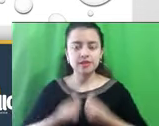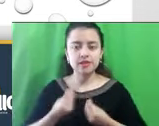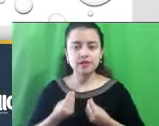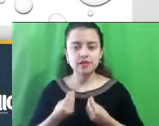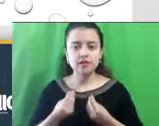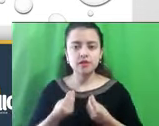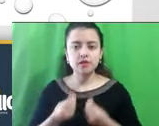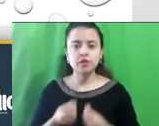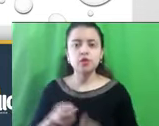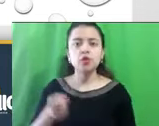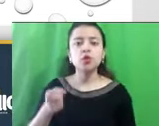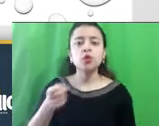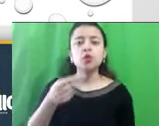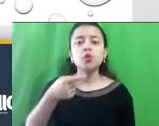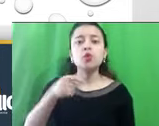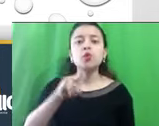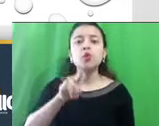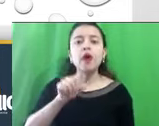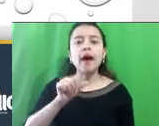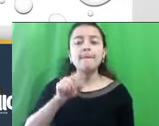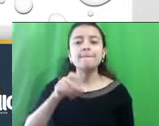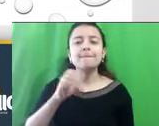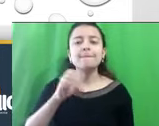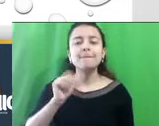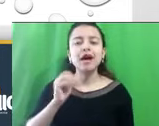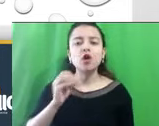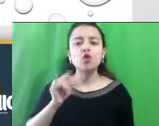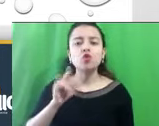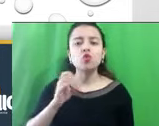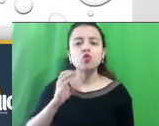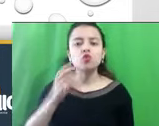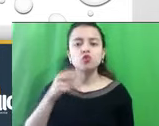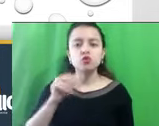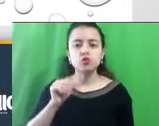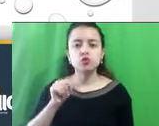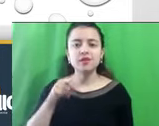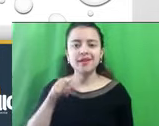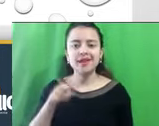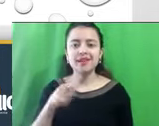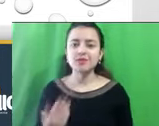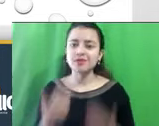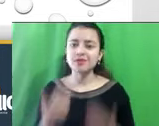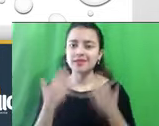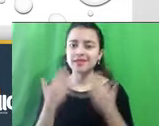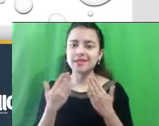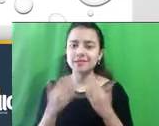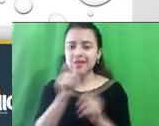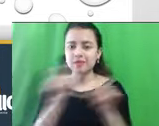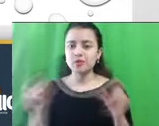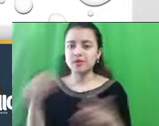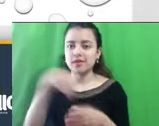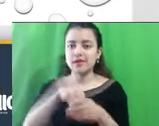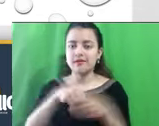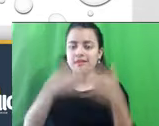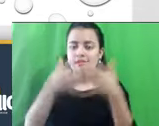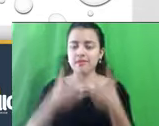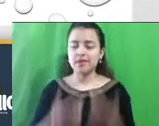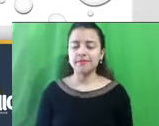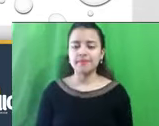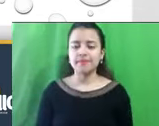baño beneficia a los operadores de planta y también al personal de seguridad que labora en este lugar.